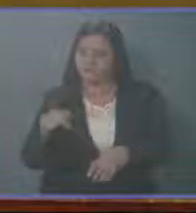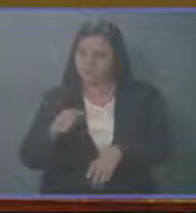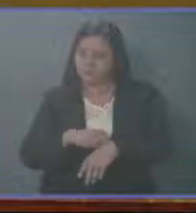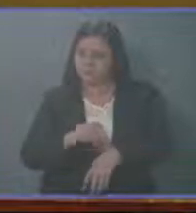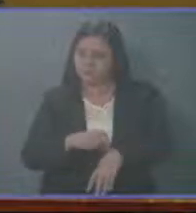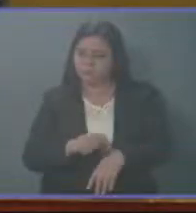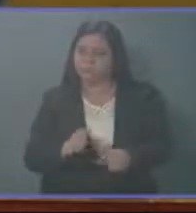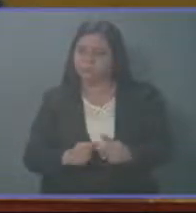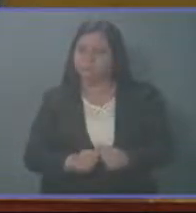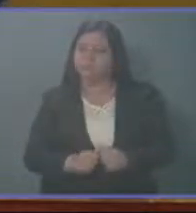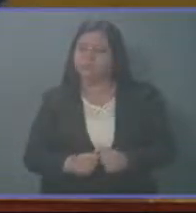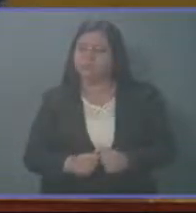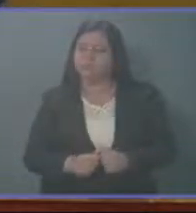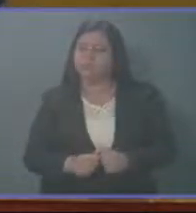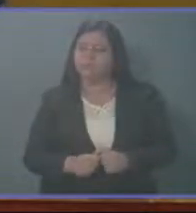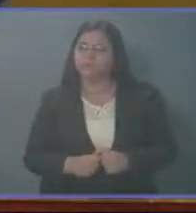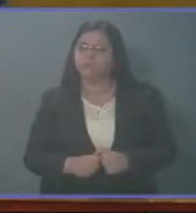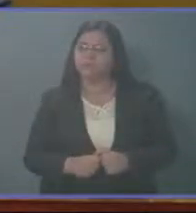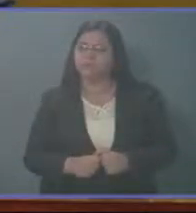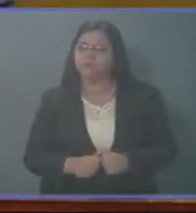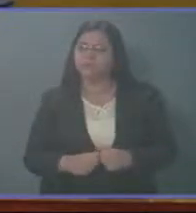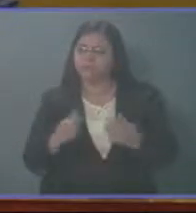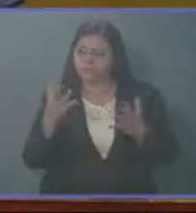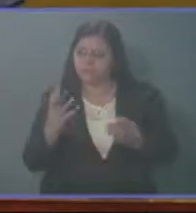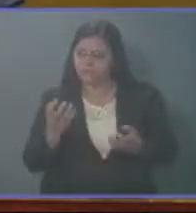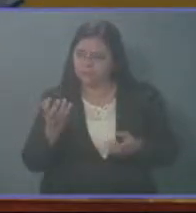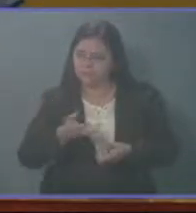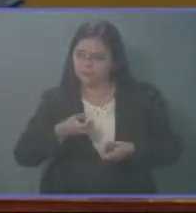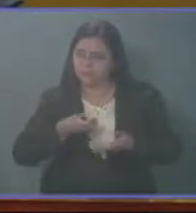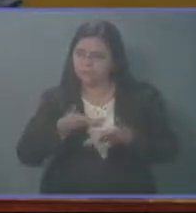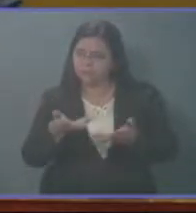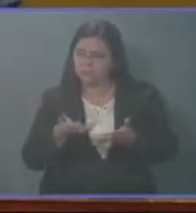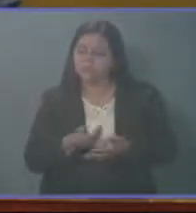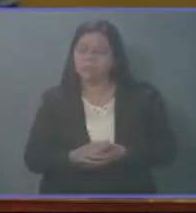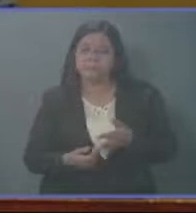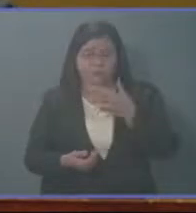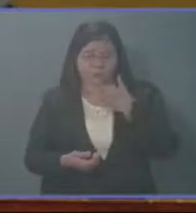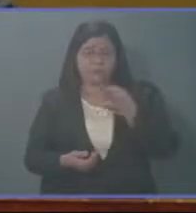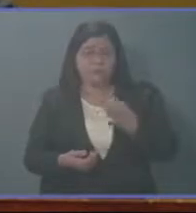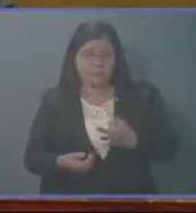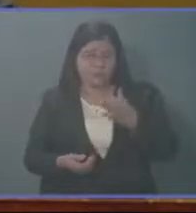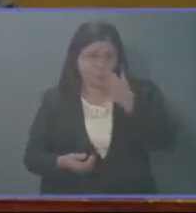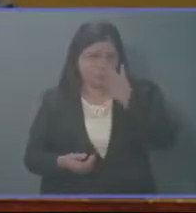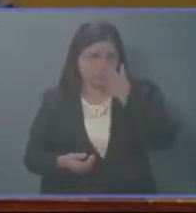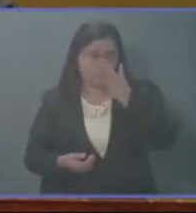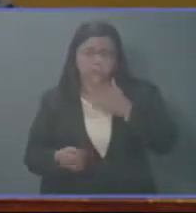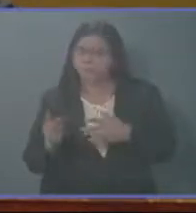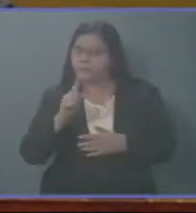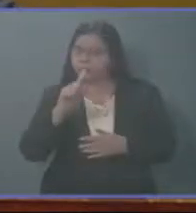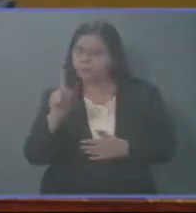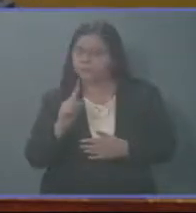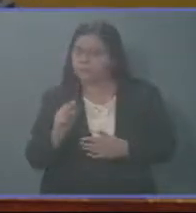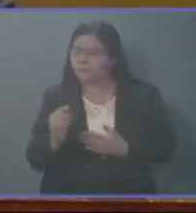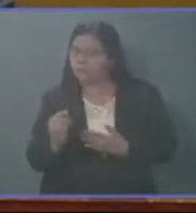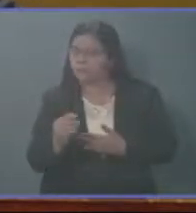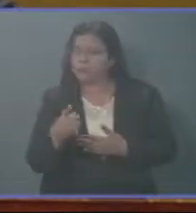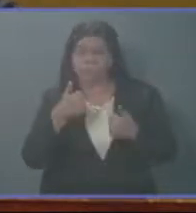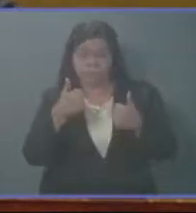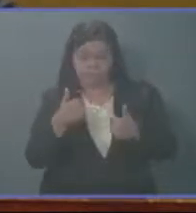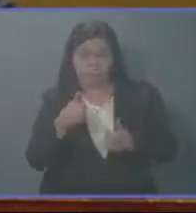Totalmente este estrado para dar unas breves palabras. Ciertamente no es sano para una